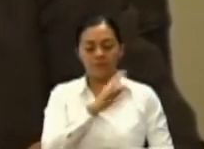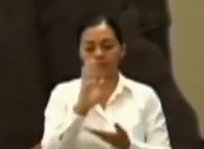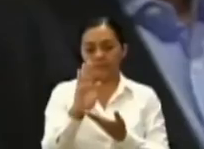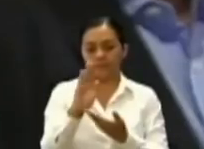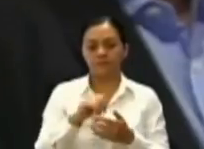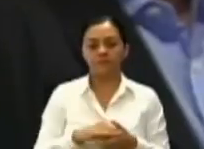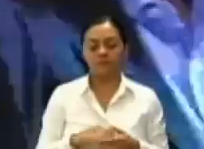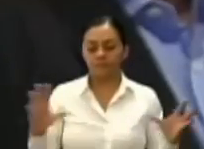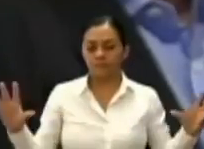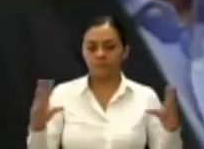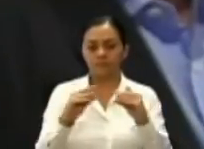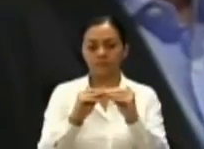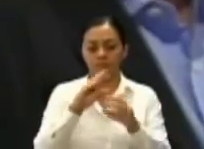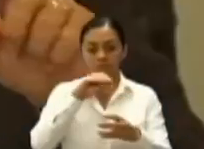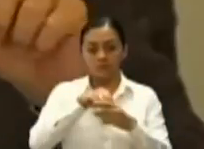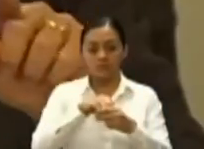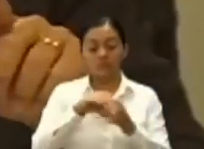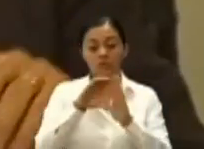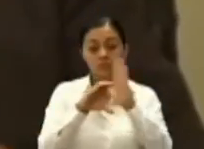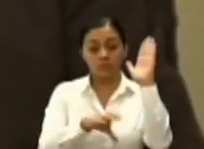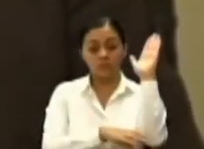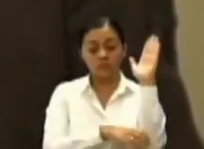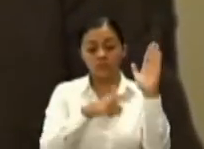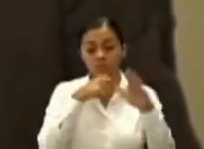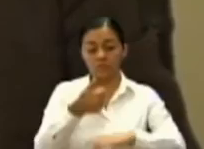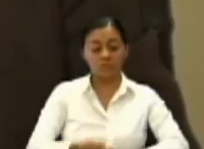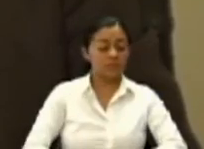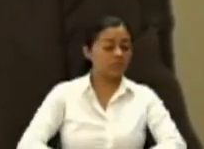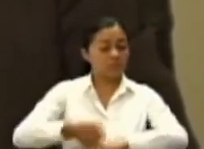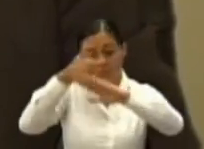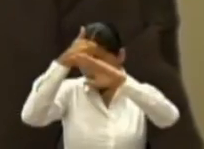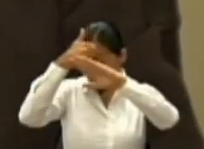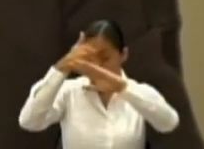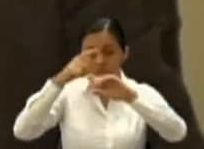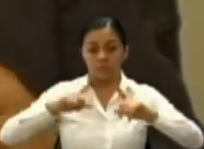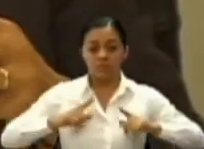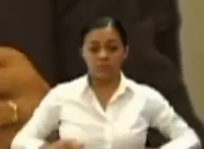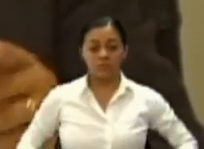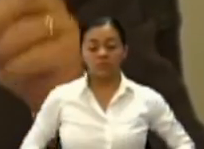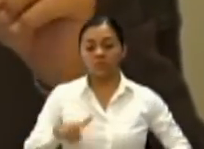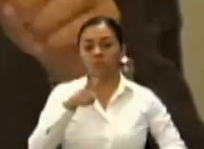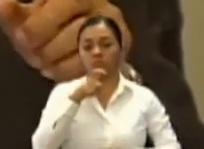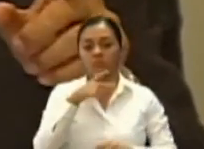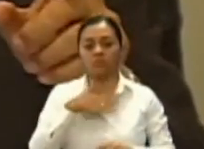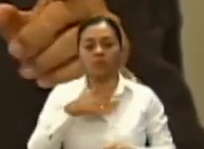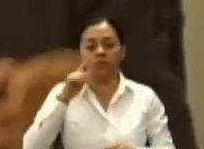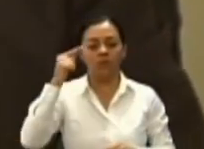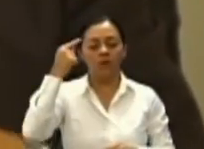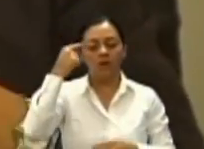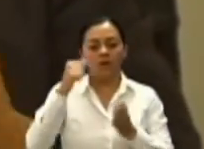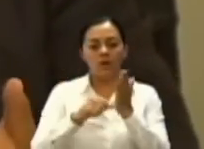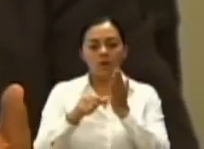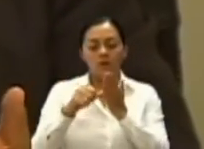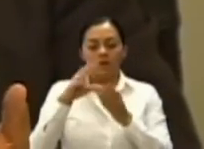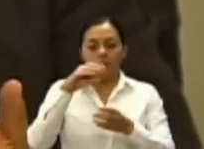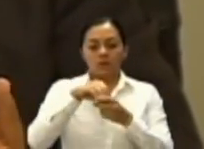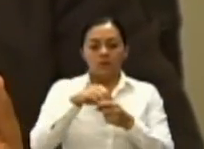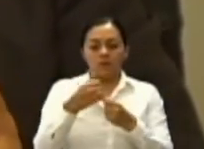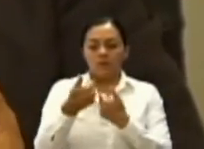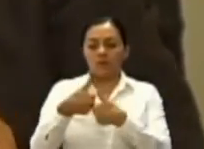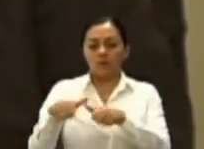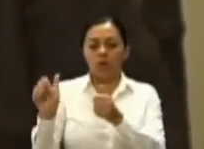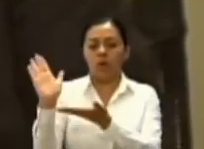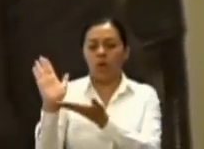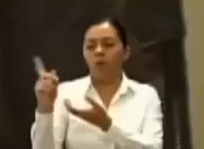absoluta de acuerdo a la constitución el rector de las políticas de salud y del sistema de salud del mite de salud por autónomo que se lee es